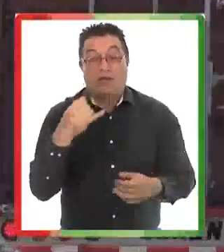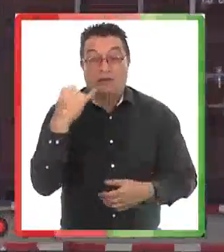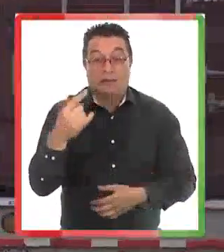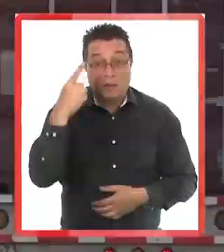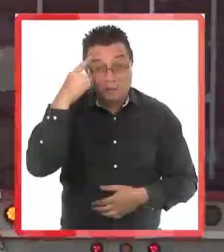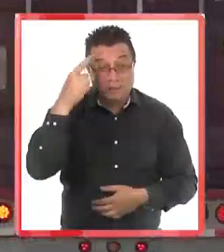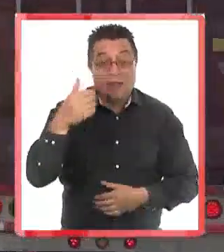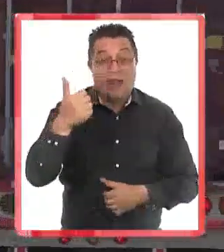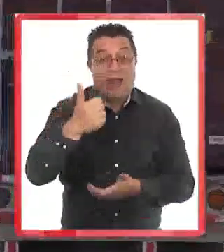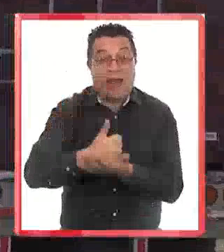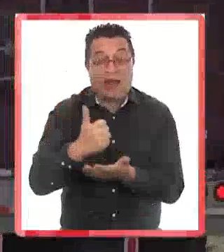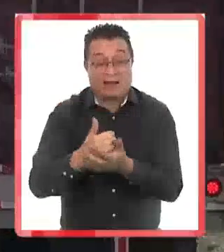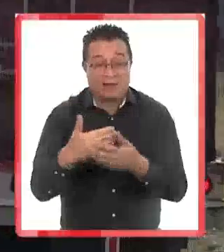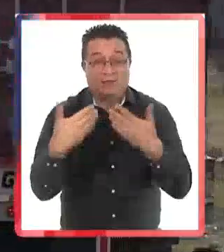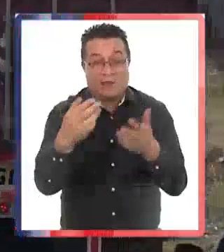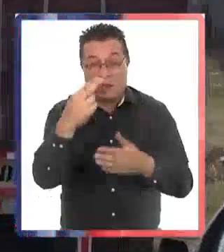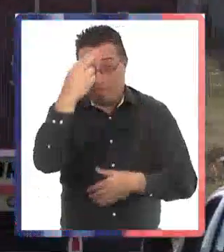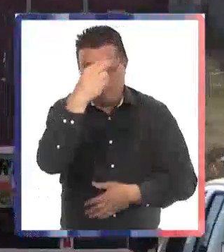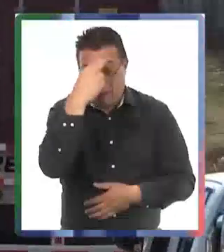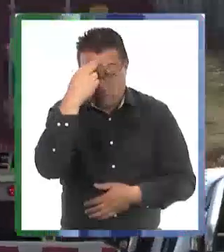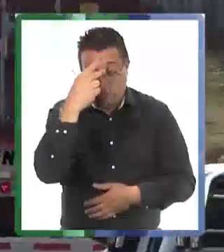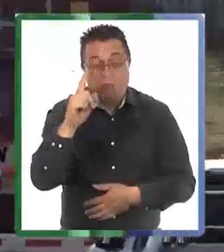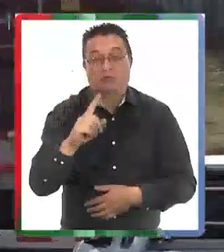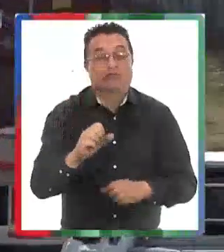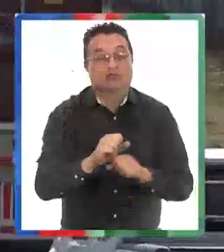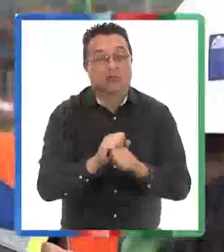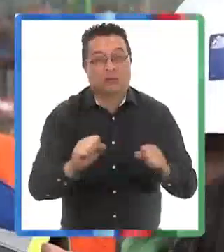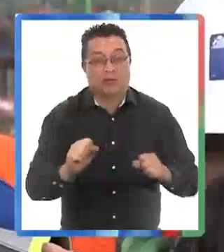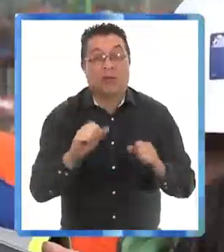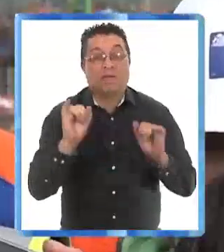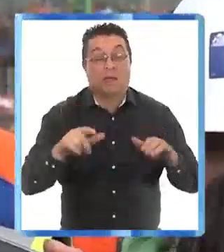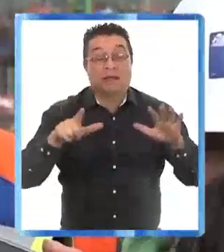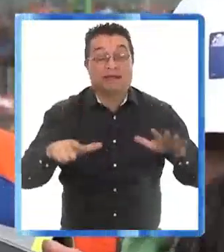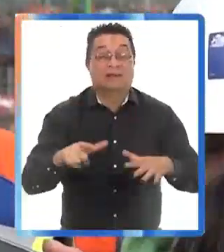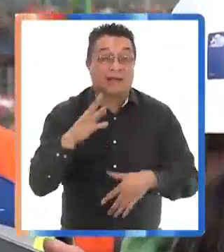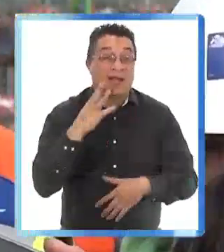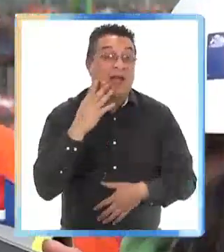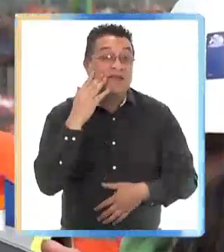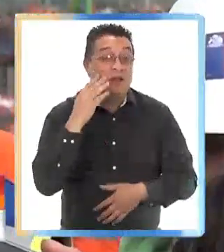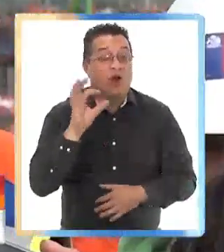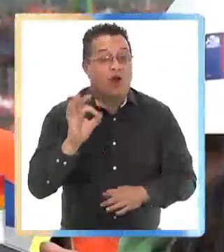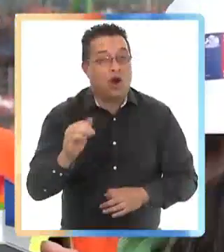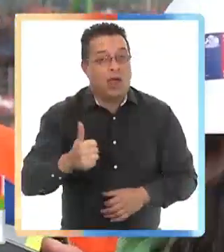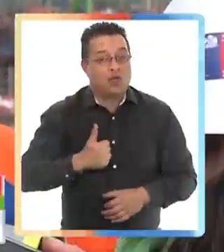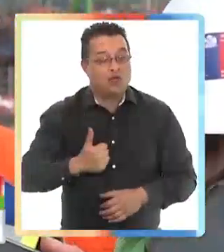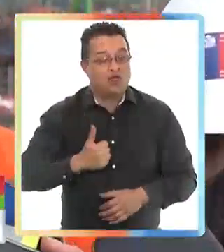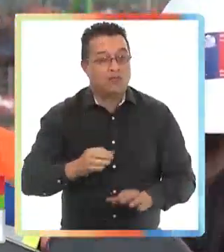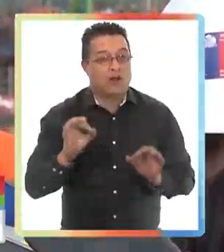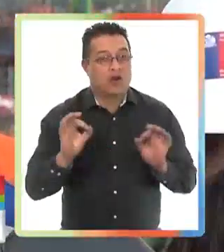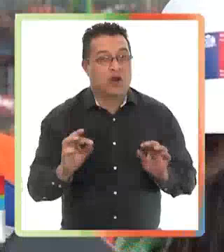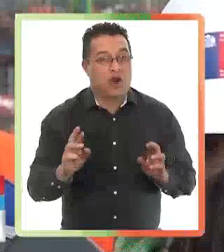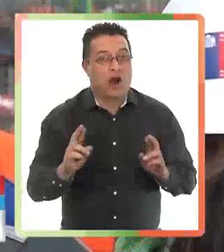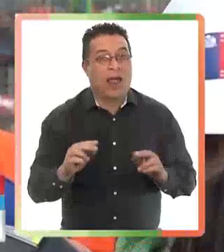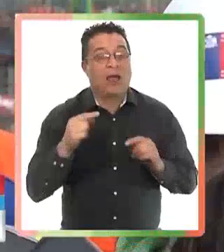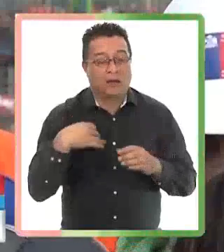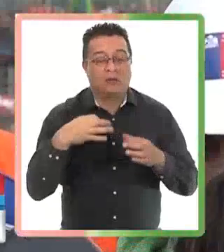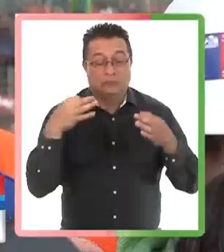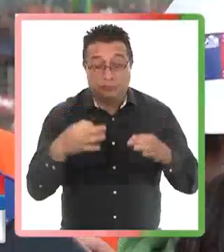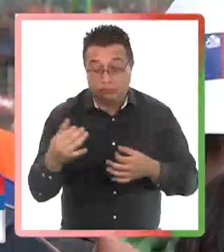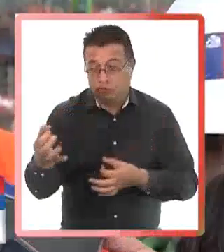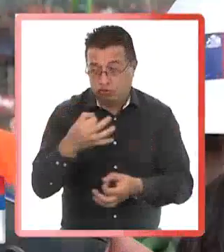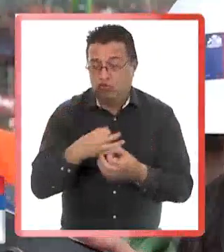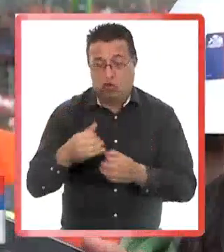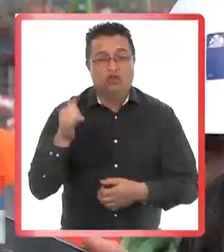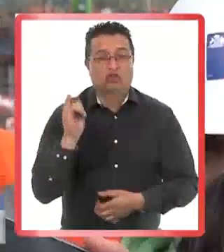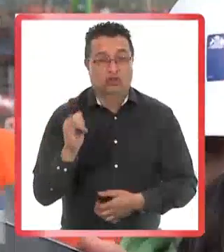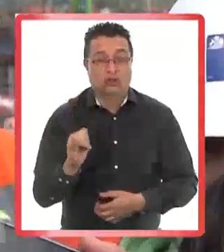desarrollo. Pensábamos los alcaldes que podía ser entregado en marzo, lamentablemente eso no ocurrió, finalmente el 17 de abril, por lo tanto esperamos que eso se cumpla y